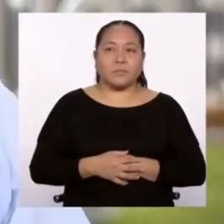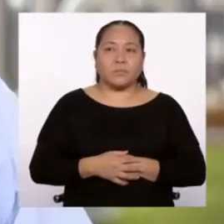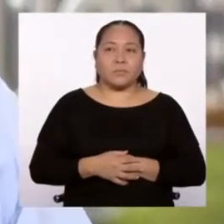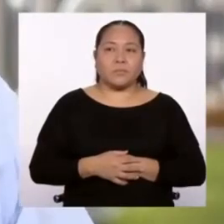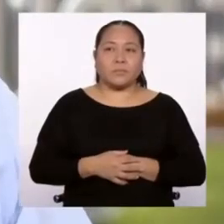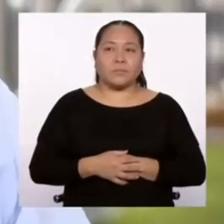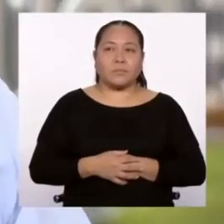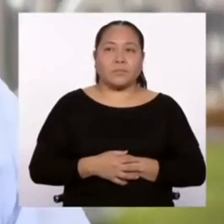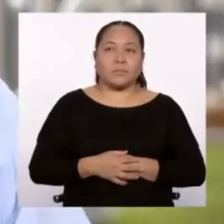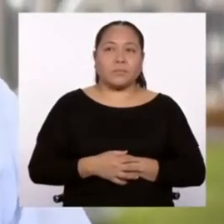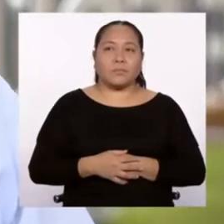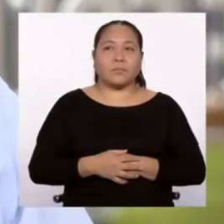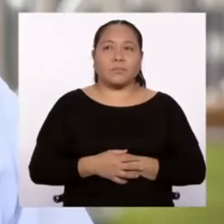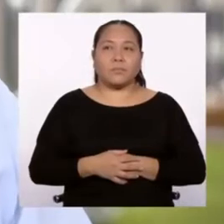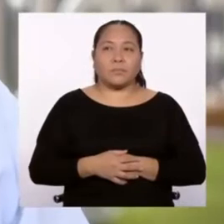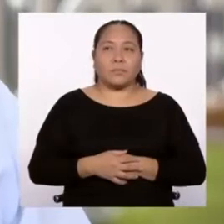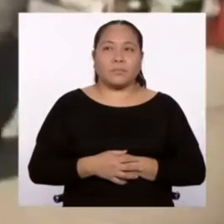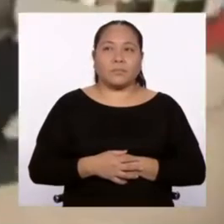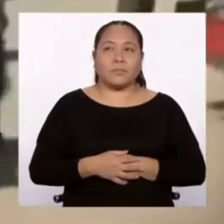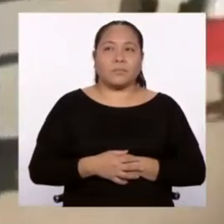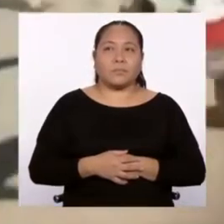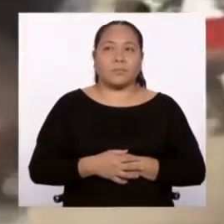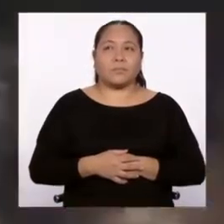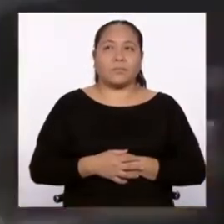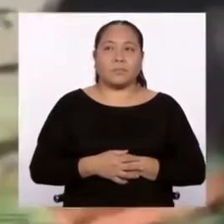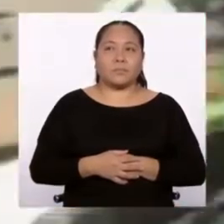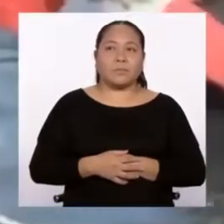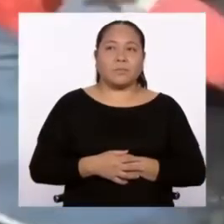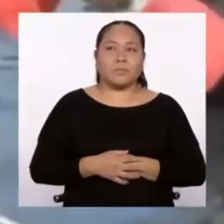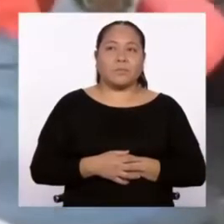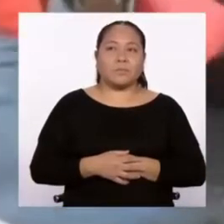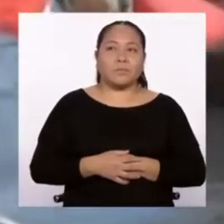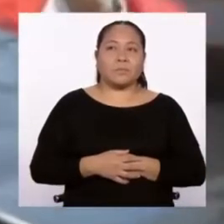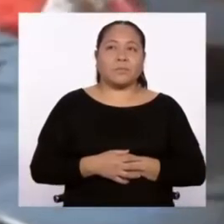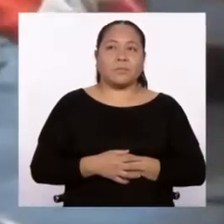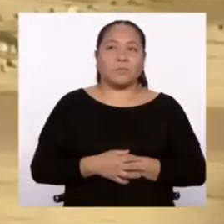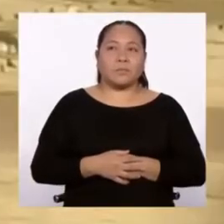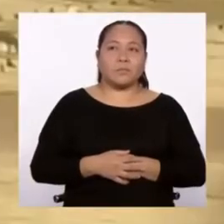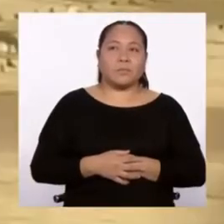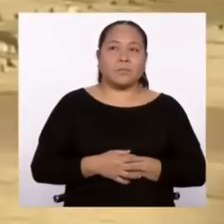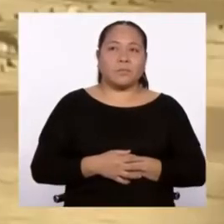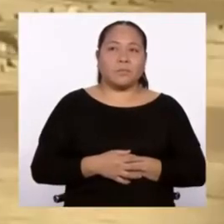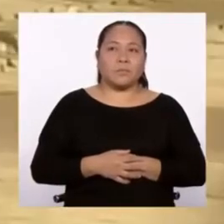Kay Peru llaqtapin kay qaqaran.